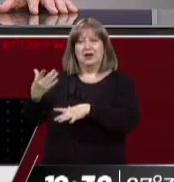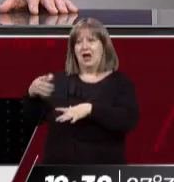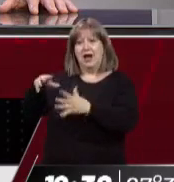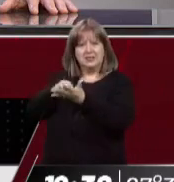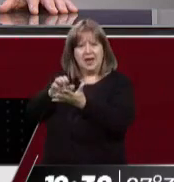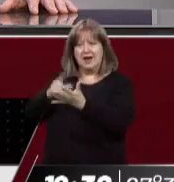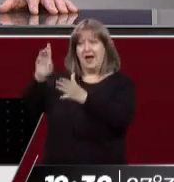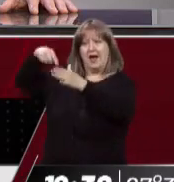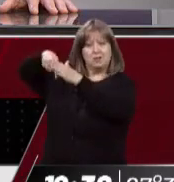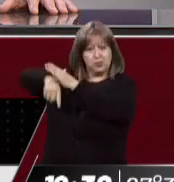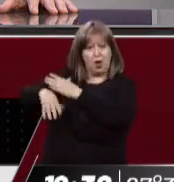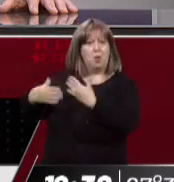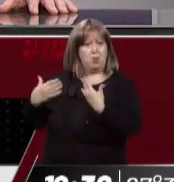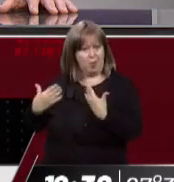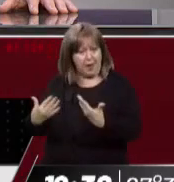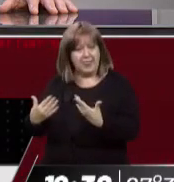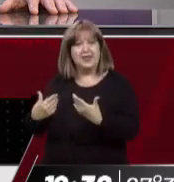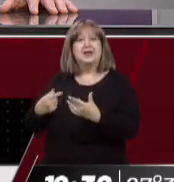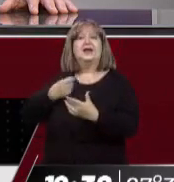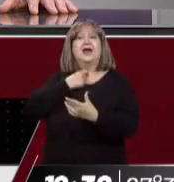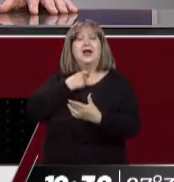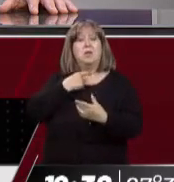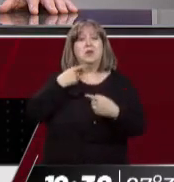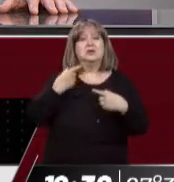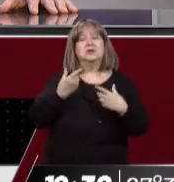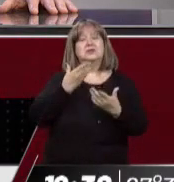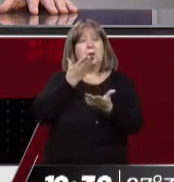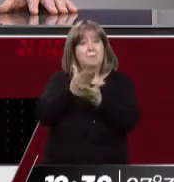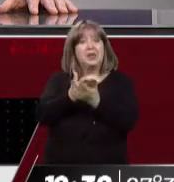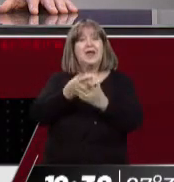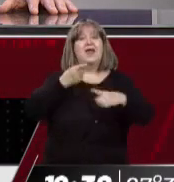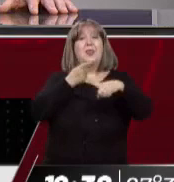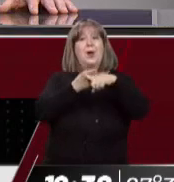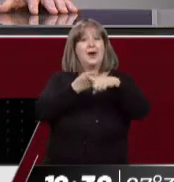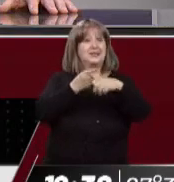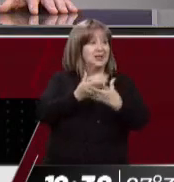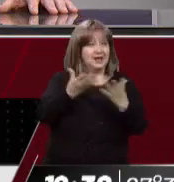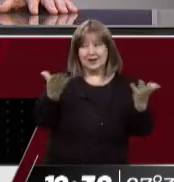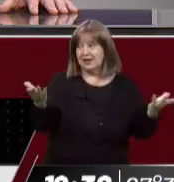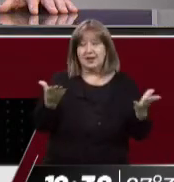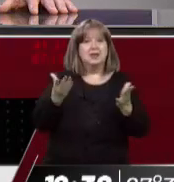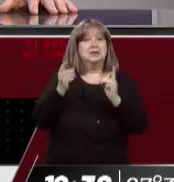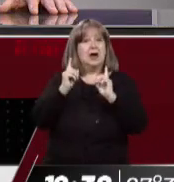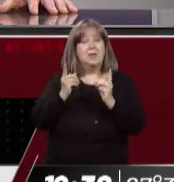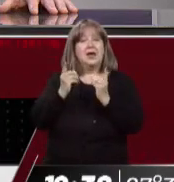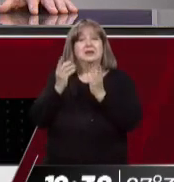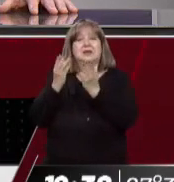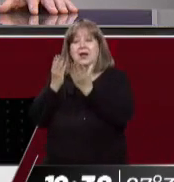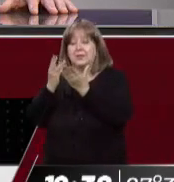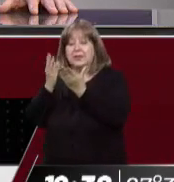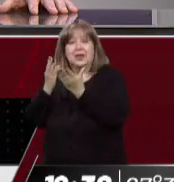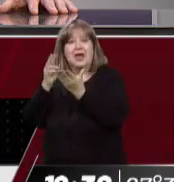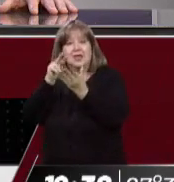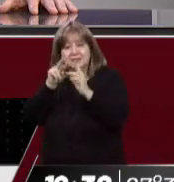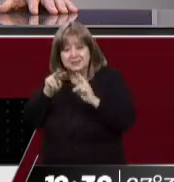hacerlo. También pide que se le dé lugar al debate, que por lo menos se lo estudie, que se le dé estado parlamentario,